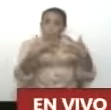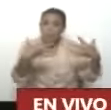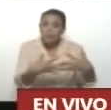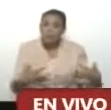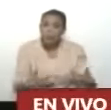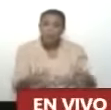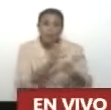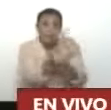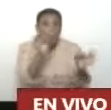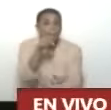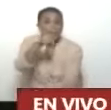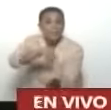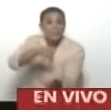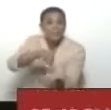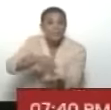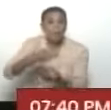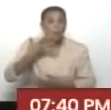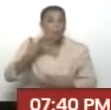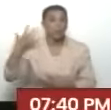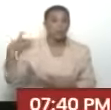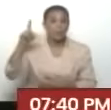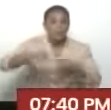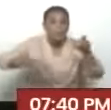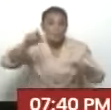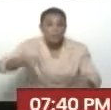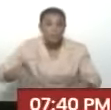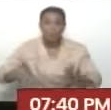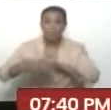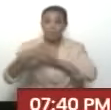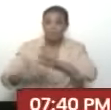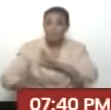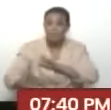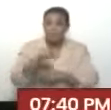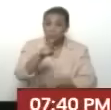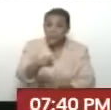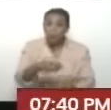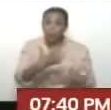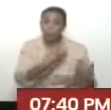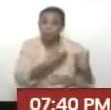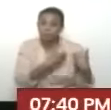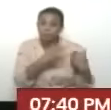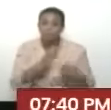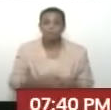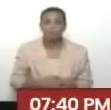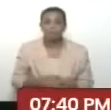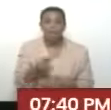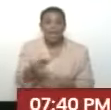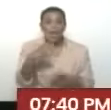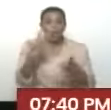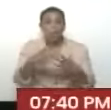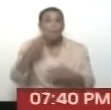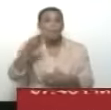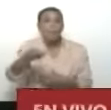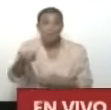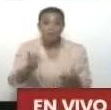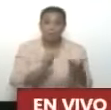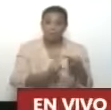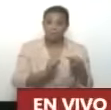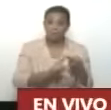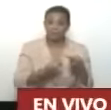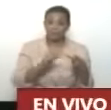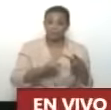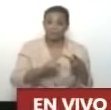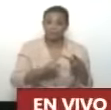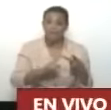son medios de participación y protagonismo del pueblo en ejercicio de su soberanía en lo político,